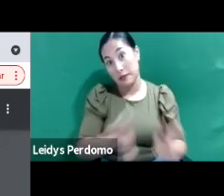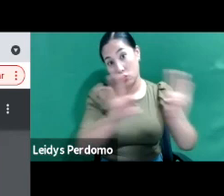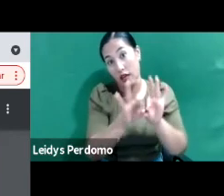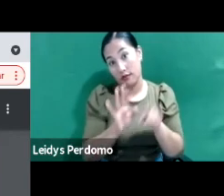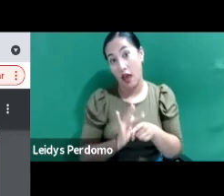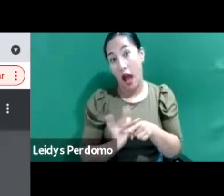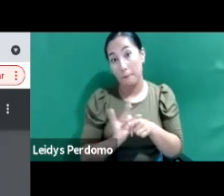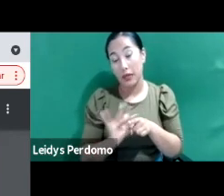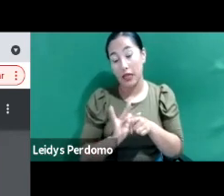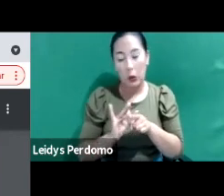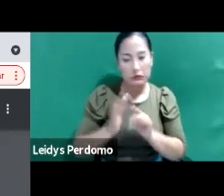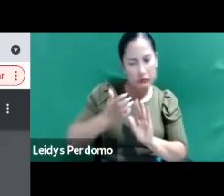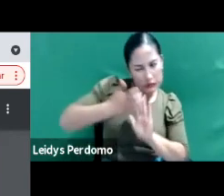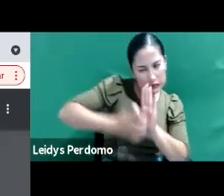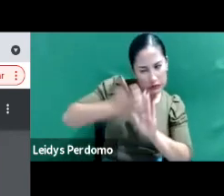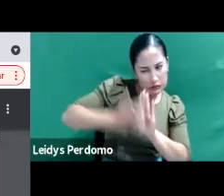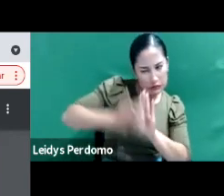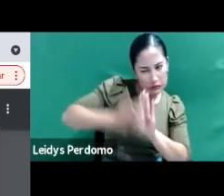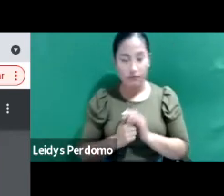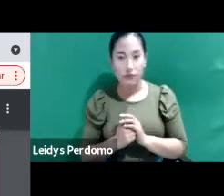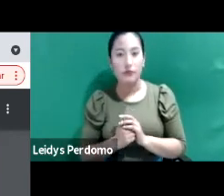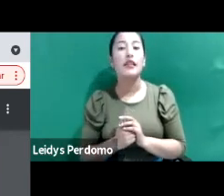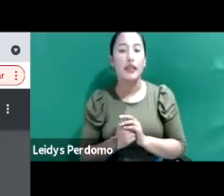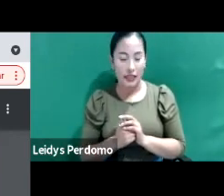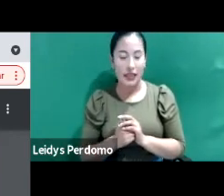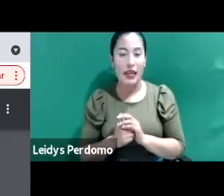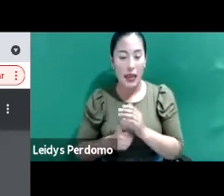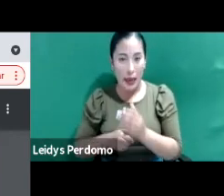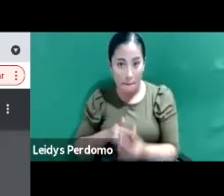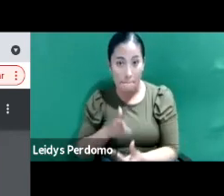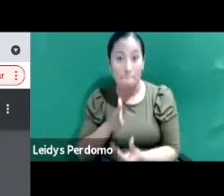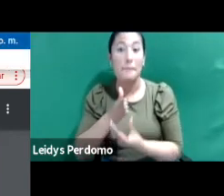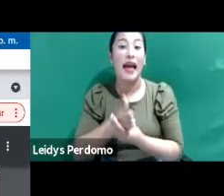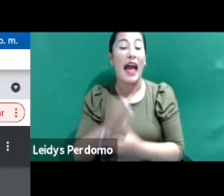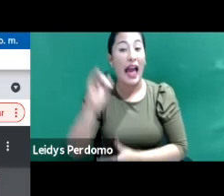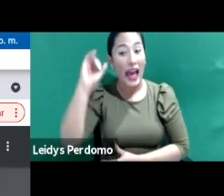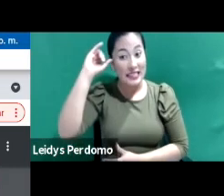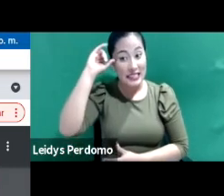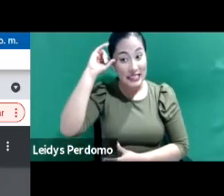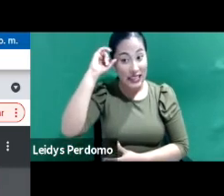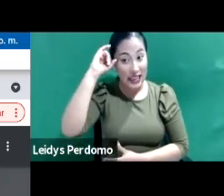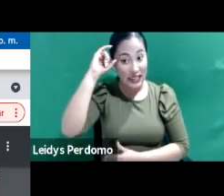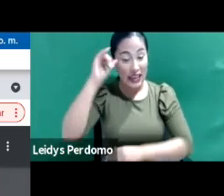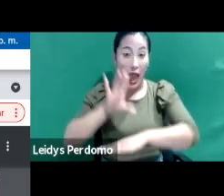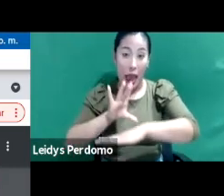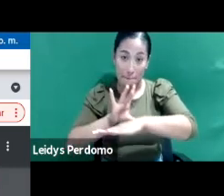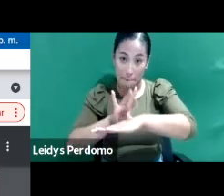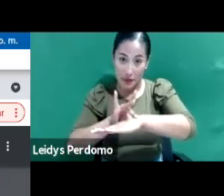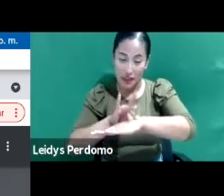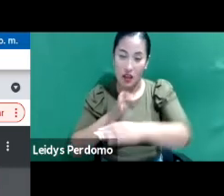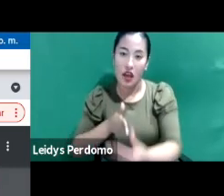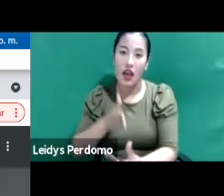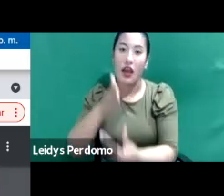eso incluso llegar a remitir a psiquiatría va a depender de la función de comportamiento, que ya